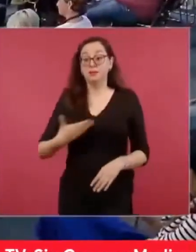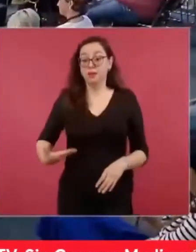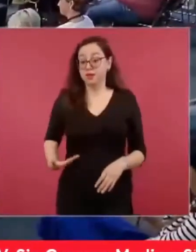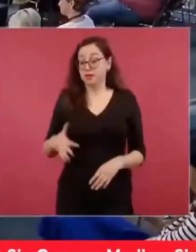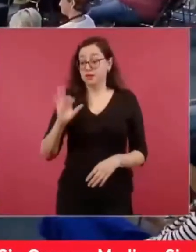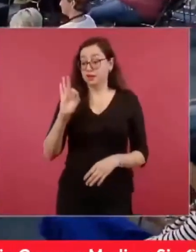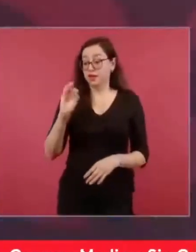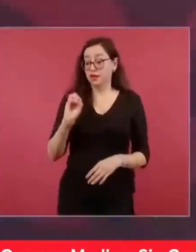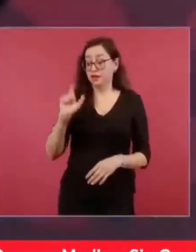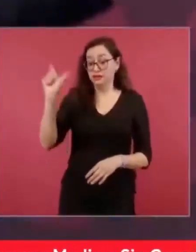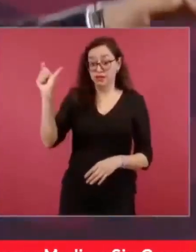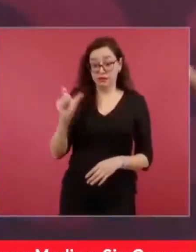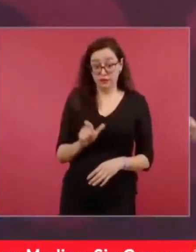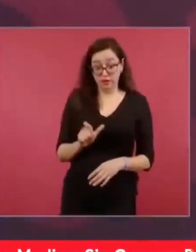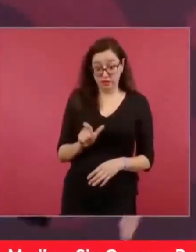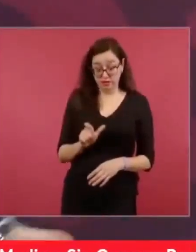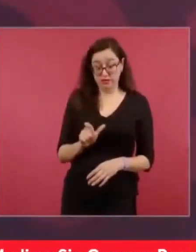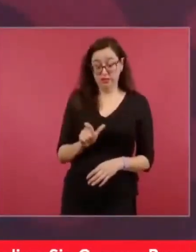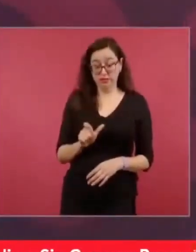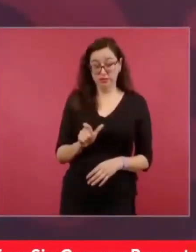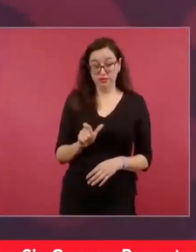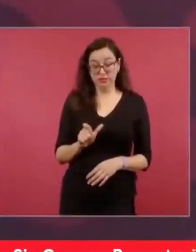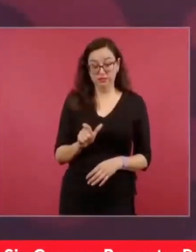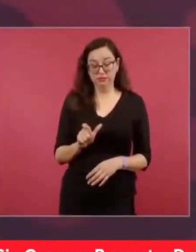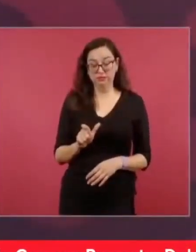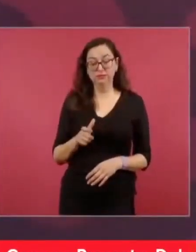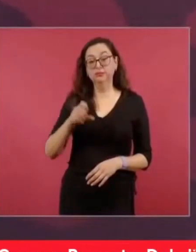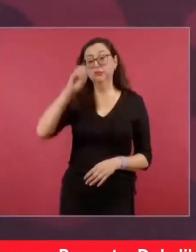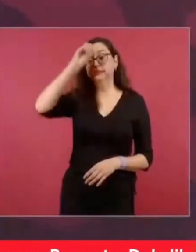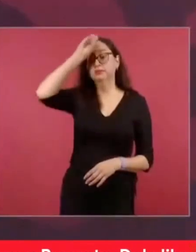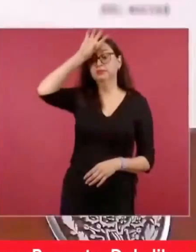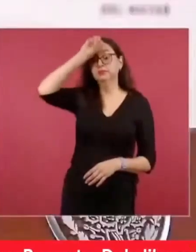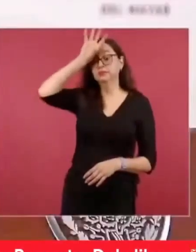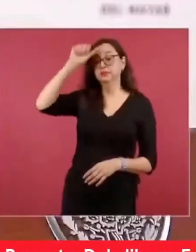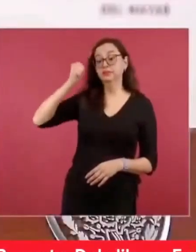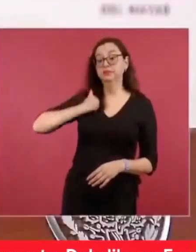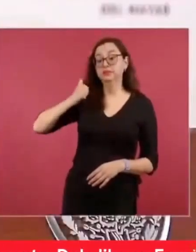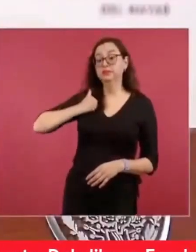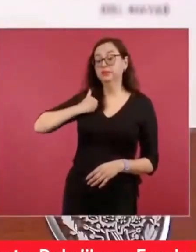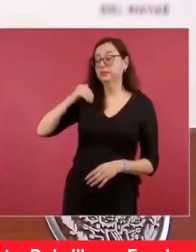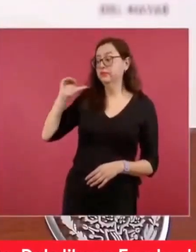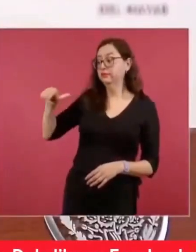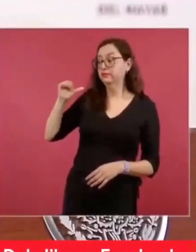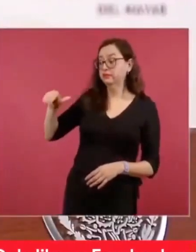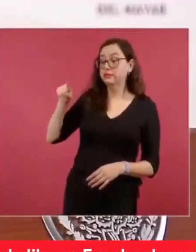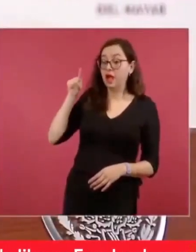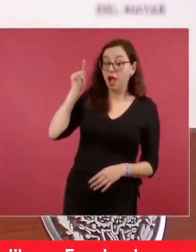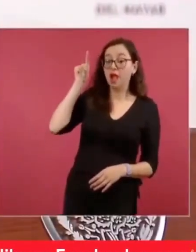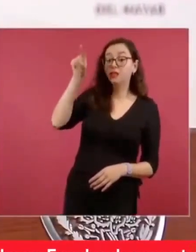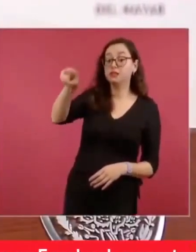acabaron con el cerro de San Pedro